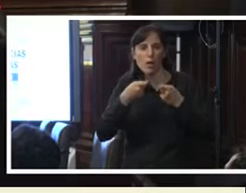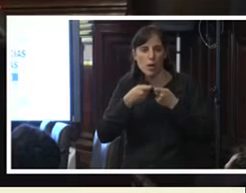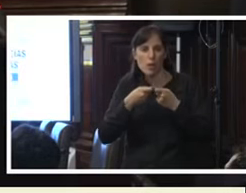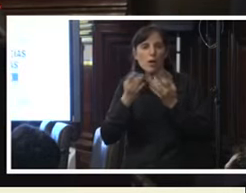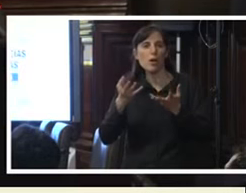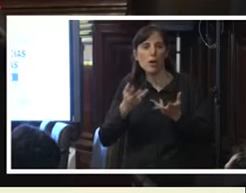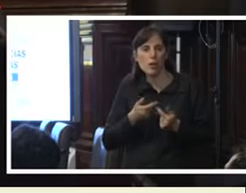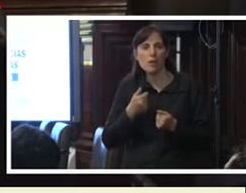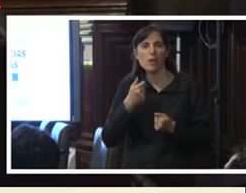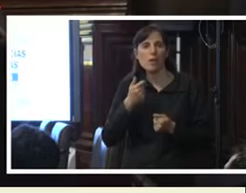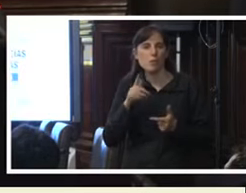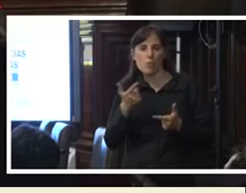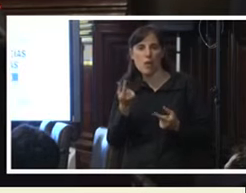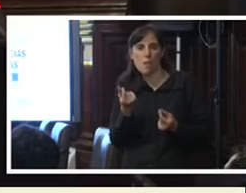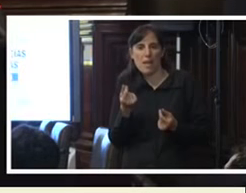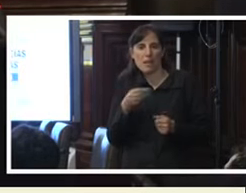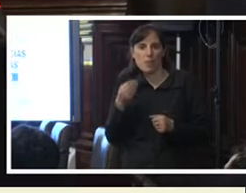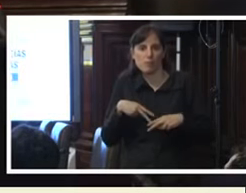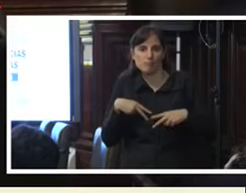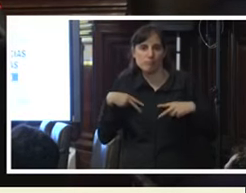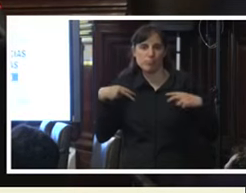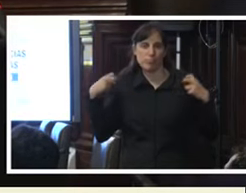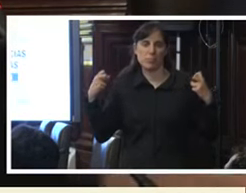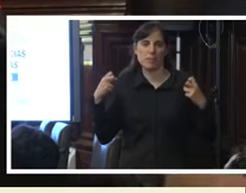visibilizar y hacer frente a la temática